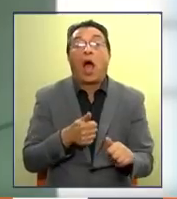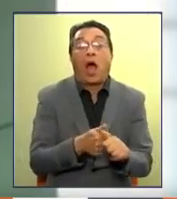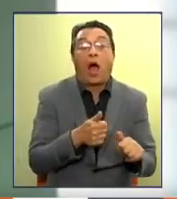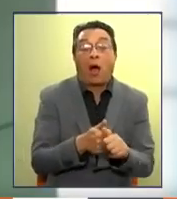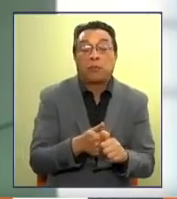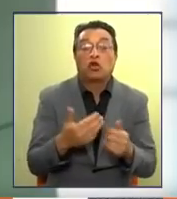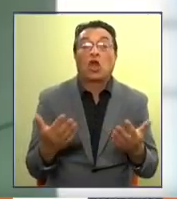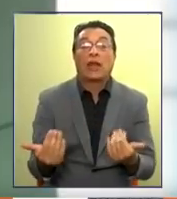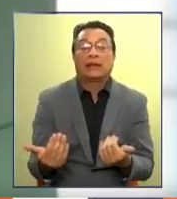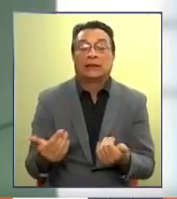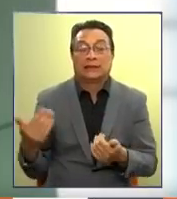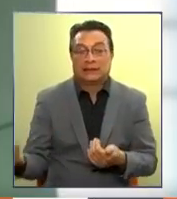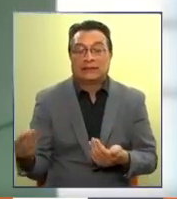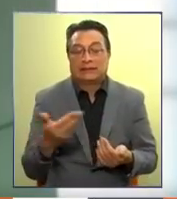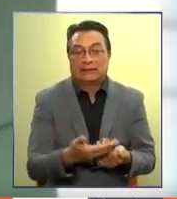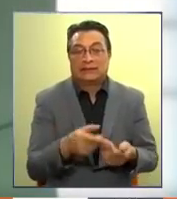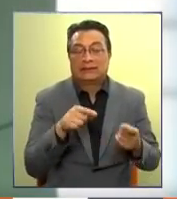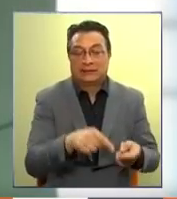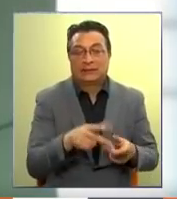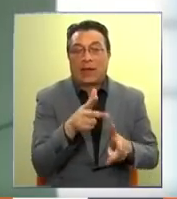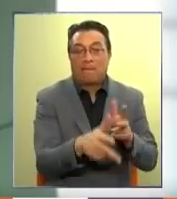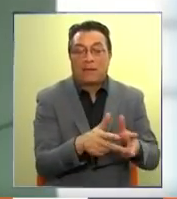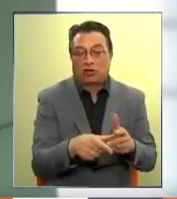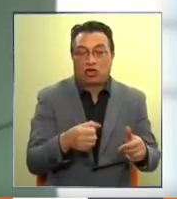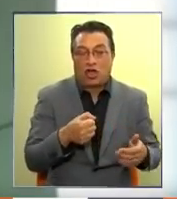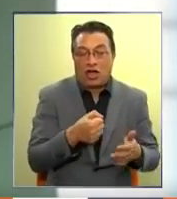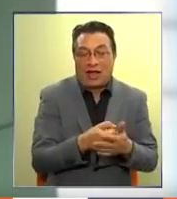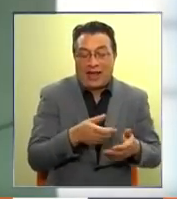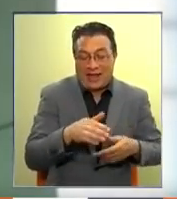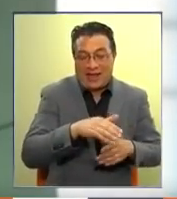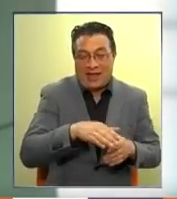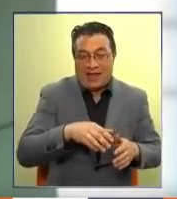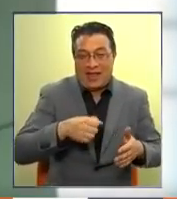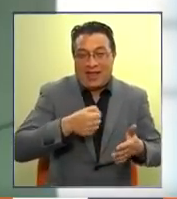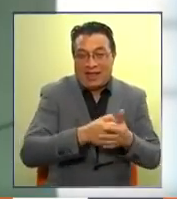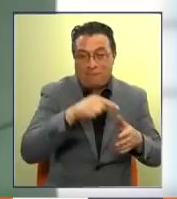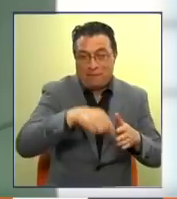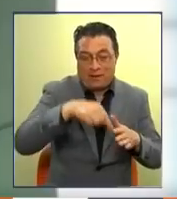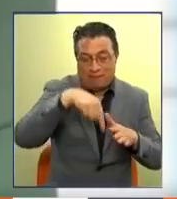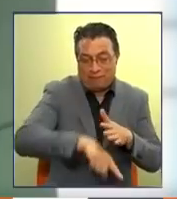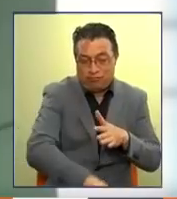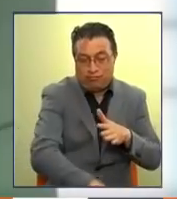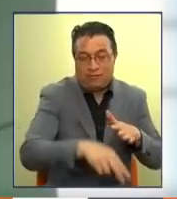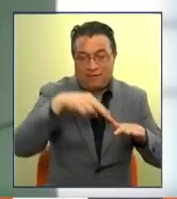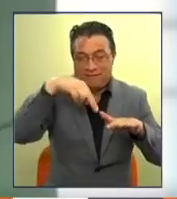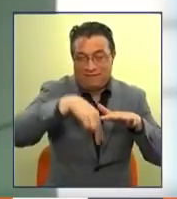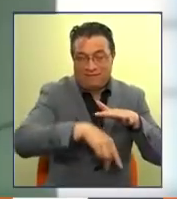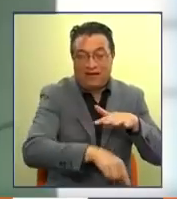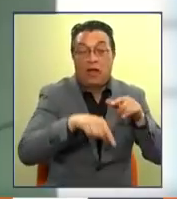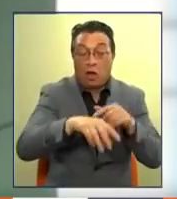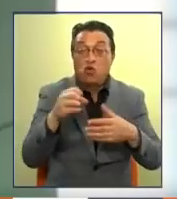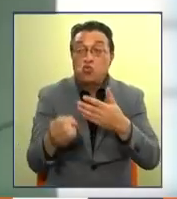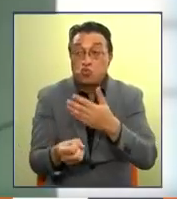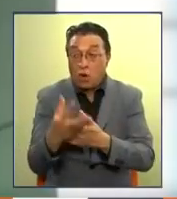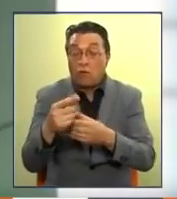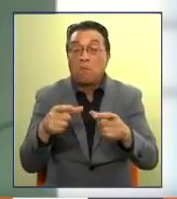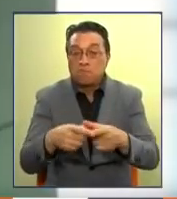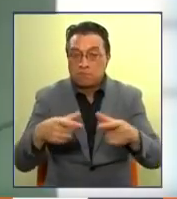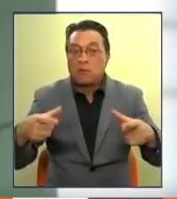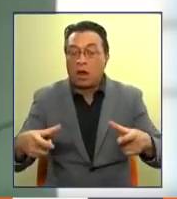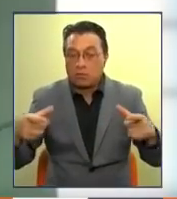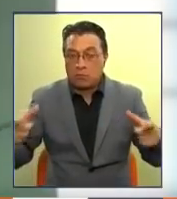considera tradicionalmente metro dentro de las estaciones, pero conforme hemos ido, por una parte, incorporando nuevas estaciones y por otra